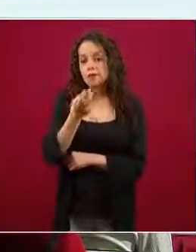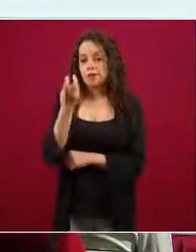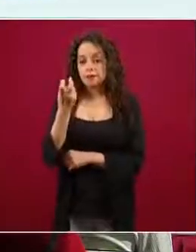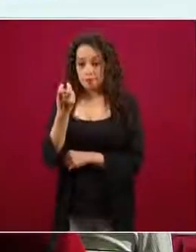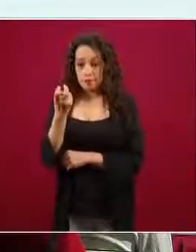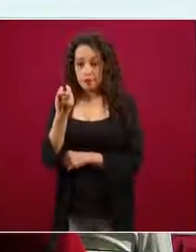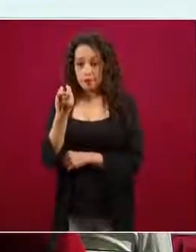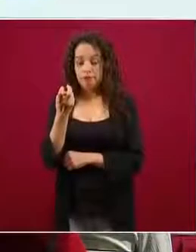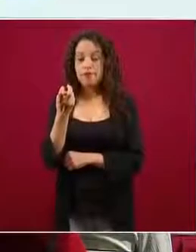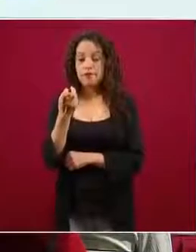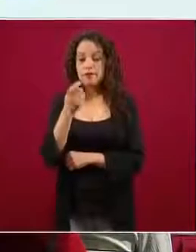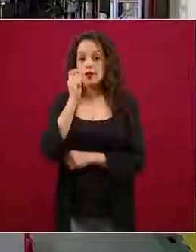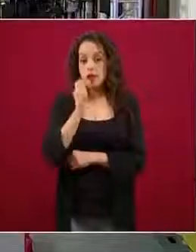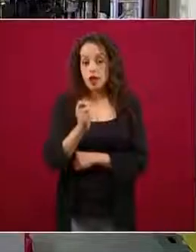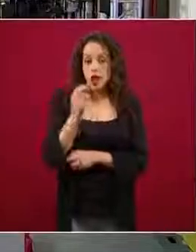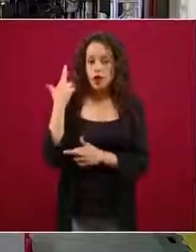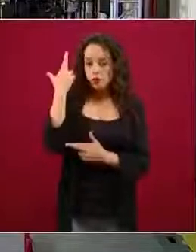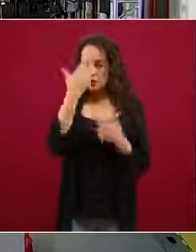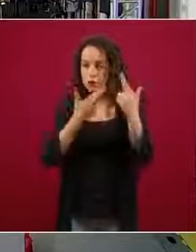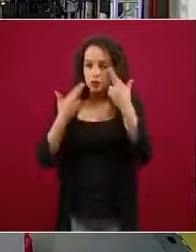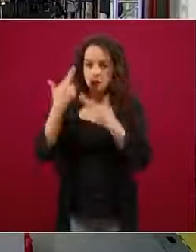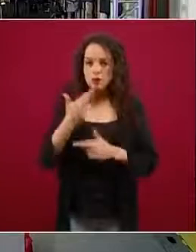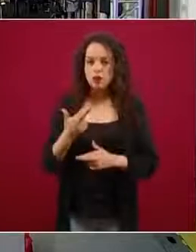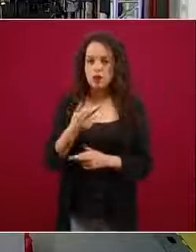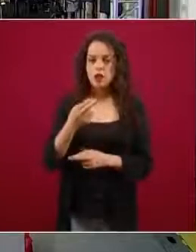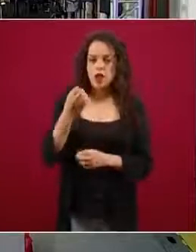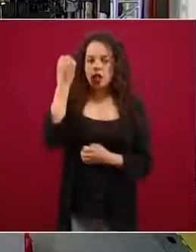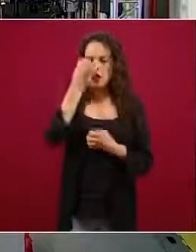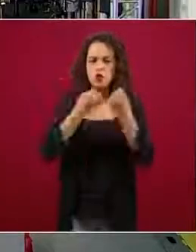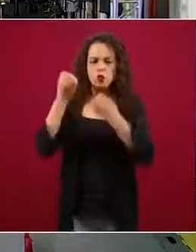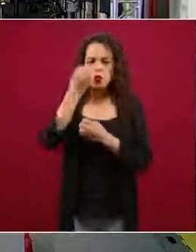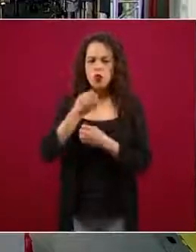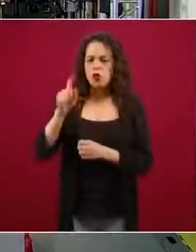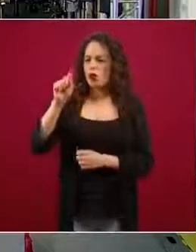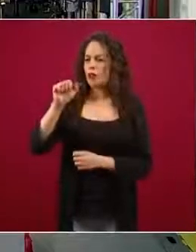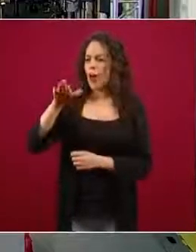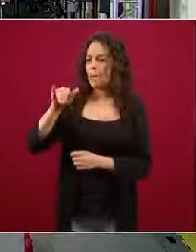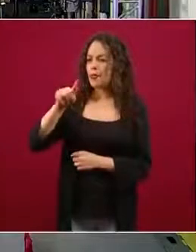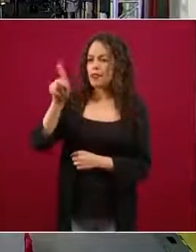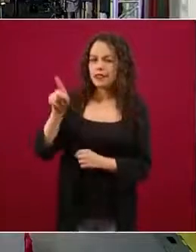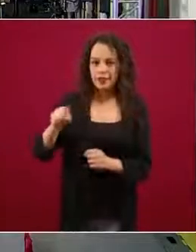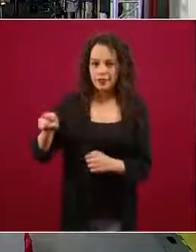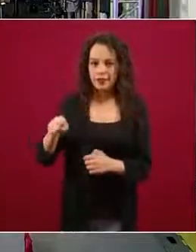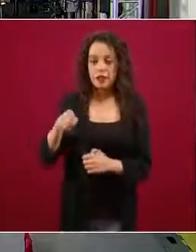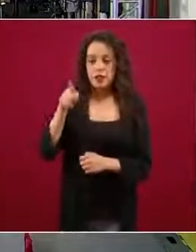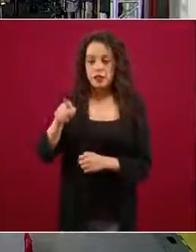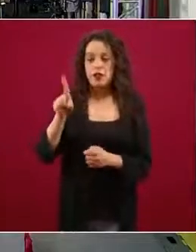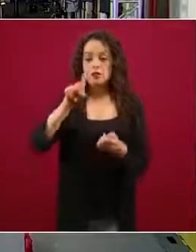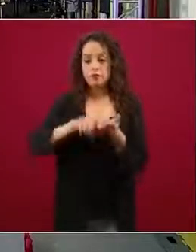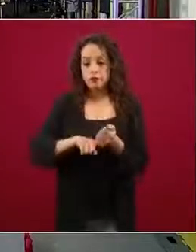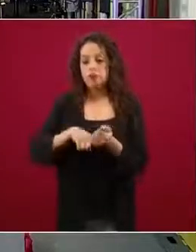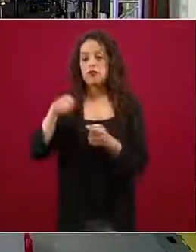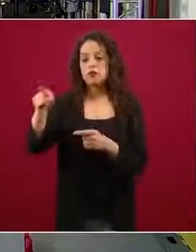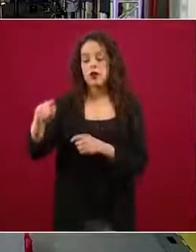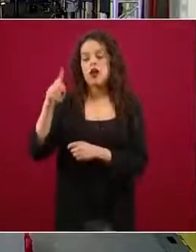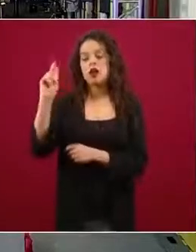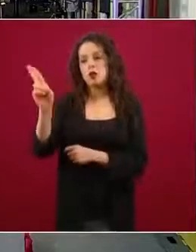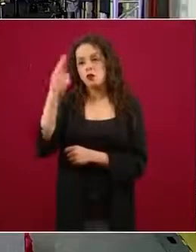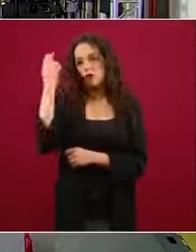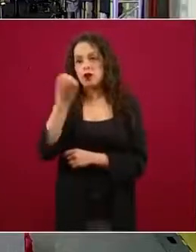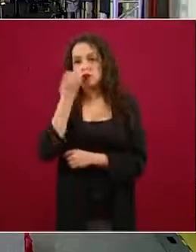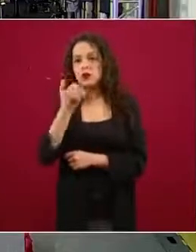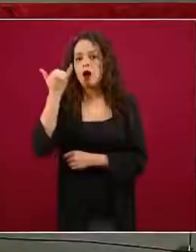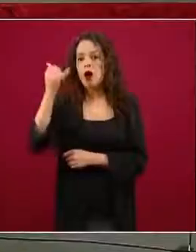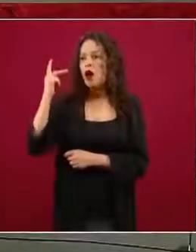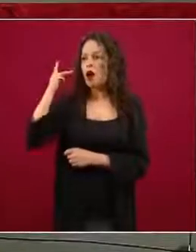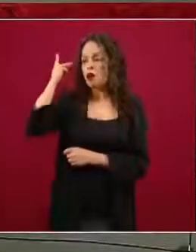que se está haciendo en colaboración con la UNAM y con el Instituto Nacional de Psiquiatría y el Hospital Psiquiátrico Fray Bernardino Álvarez sobre la